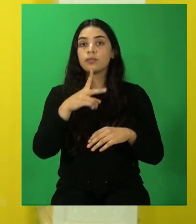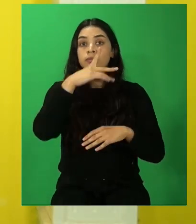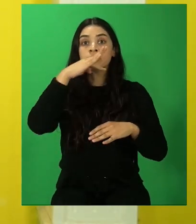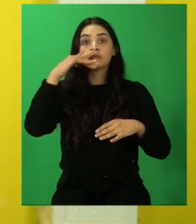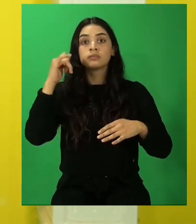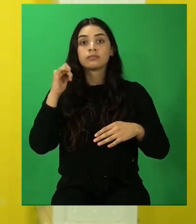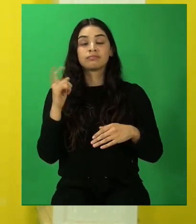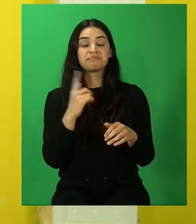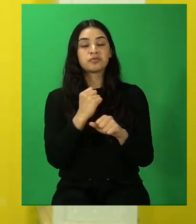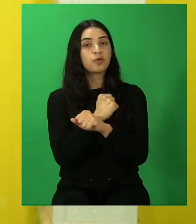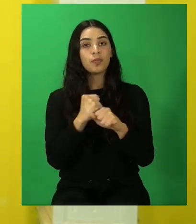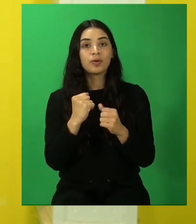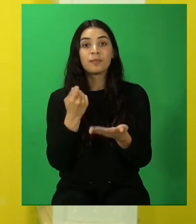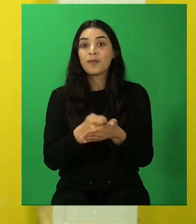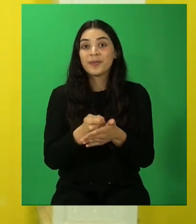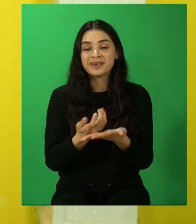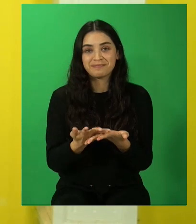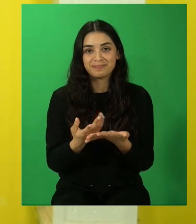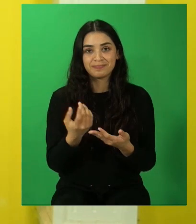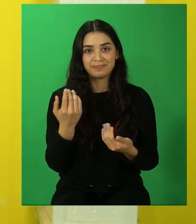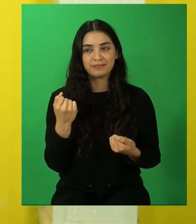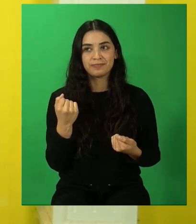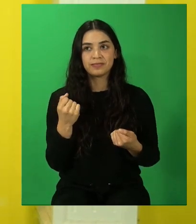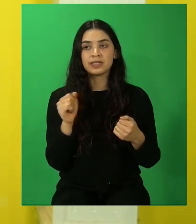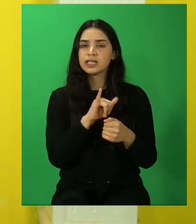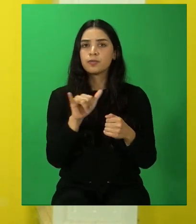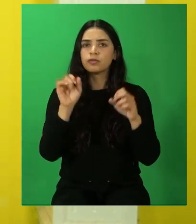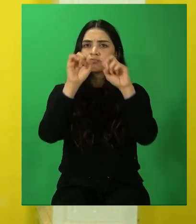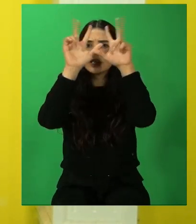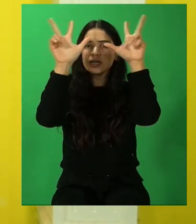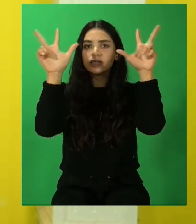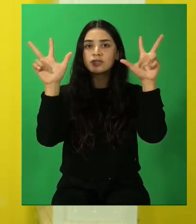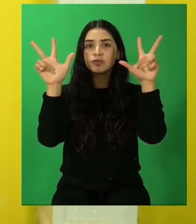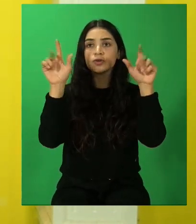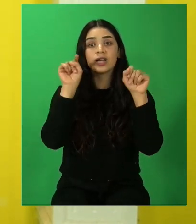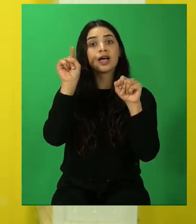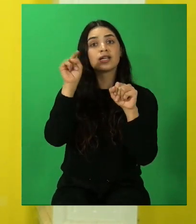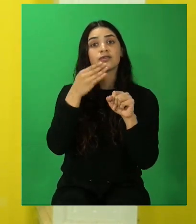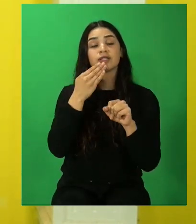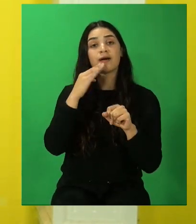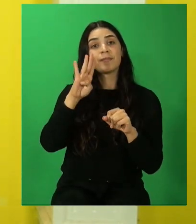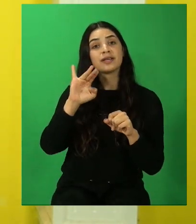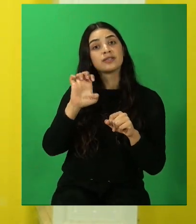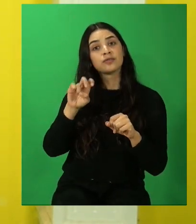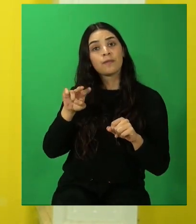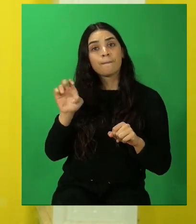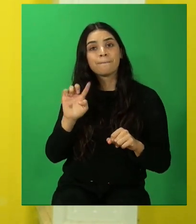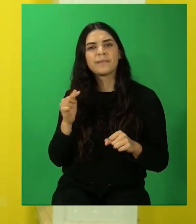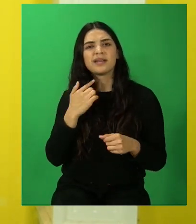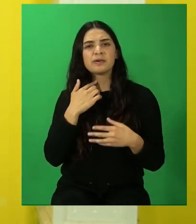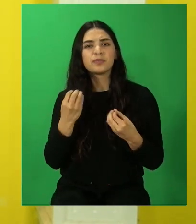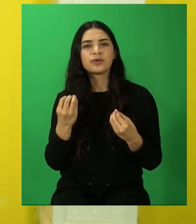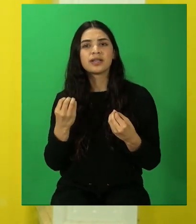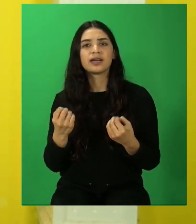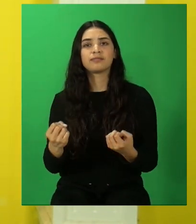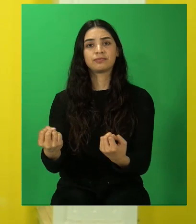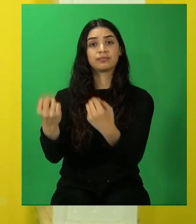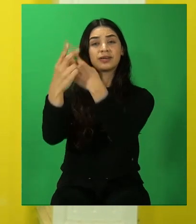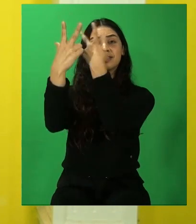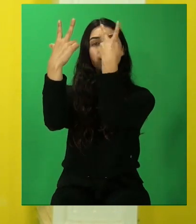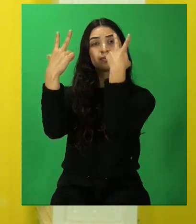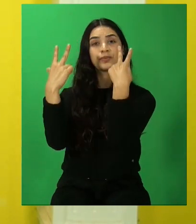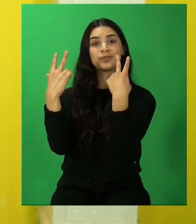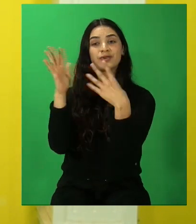ello. El sol también es un bien libre que no se paga por él, por lo tanto el sol nos sirve para la calcificación, ejemplo,